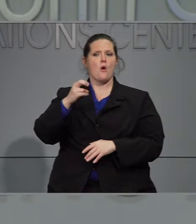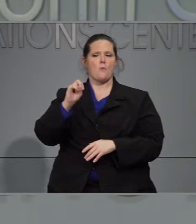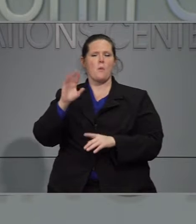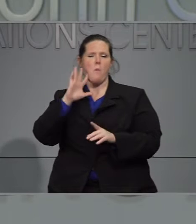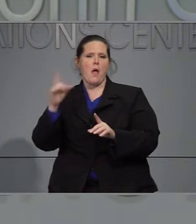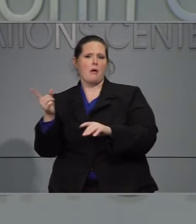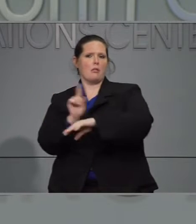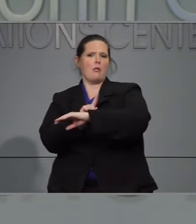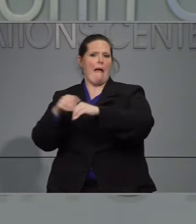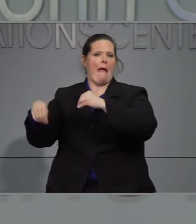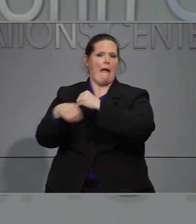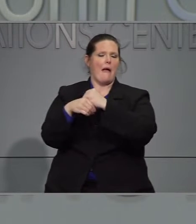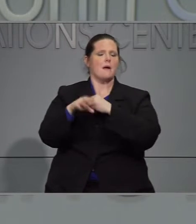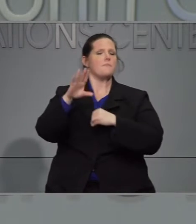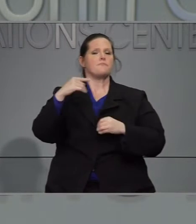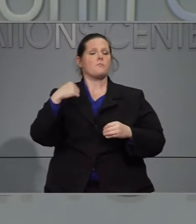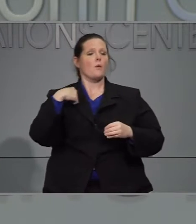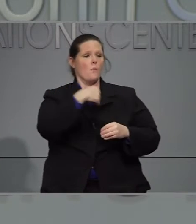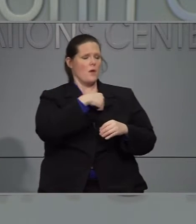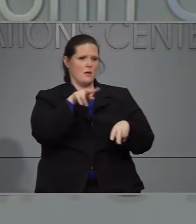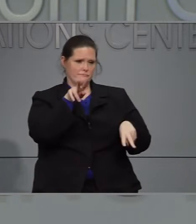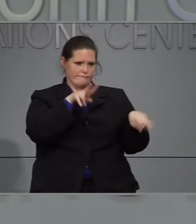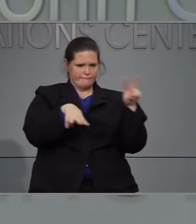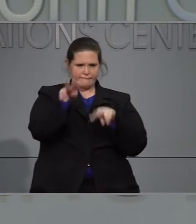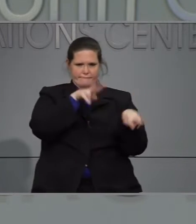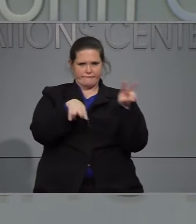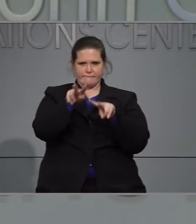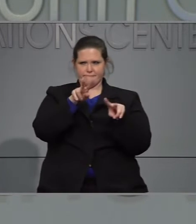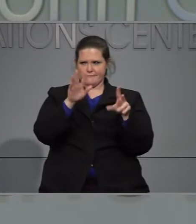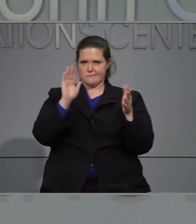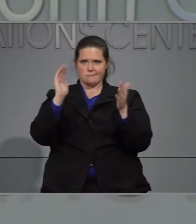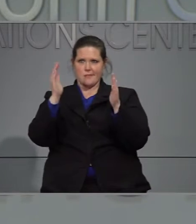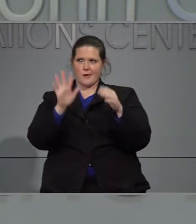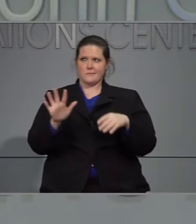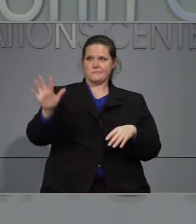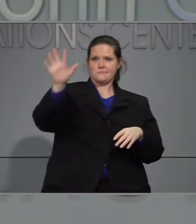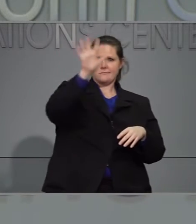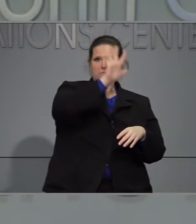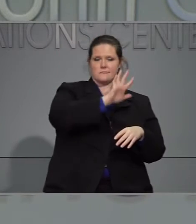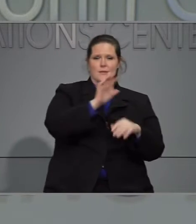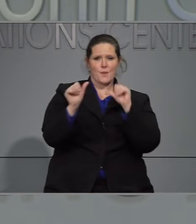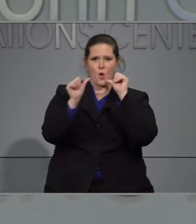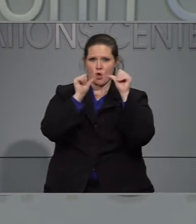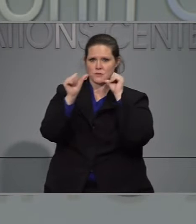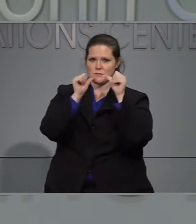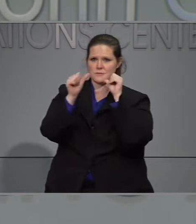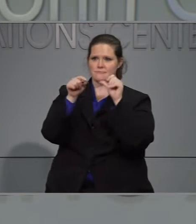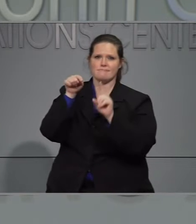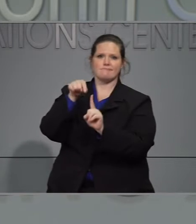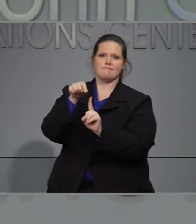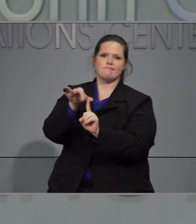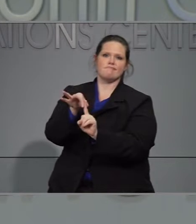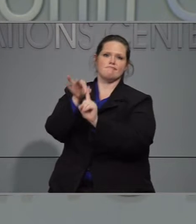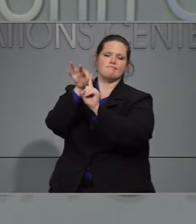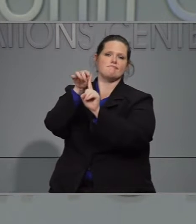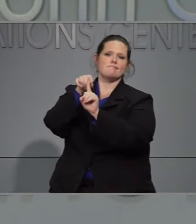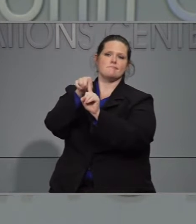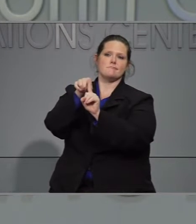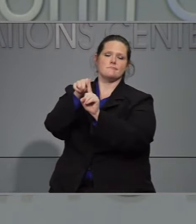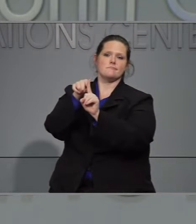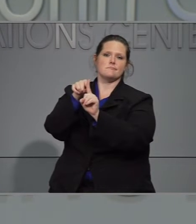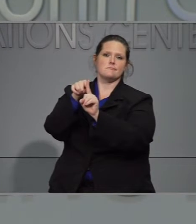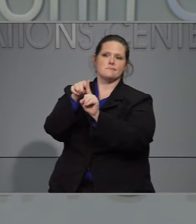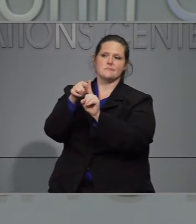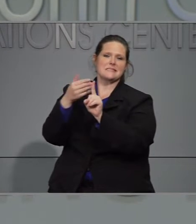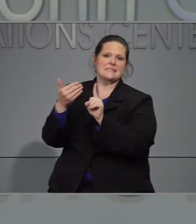responda a esto, pero sabemos que este ambiente de barras es un lugar donde vemos un aumento de transmisión. Esto ha